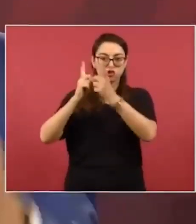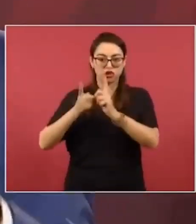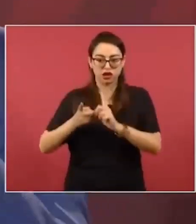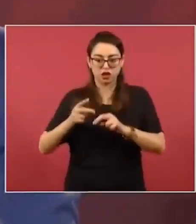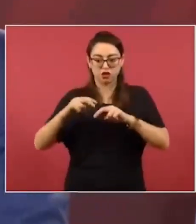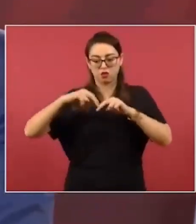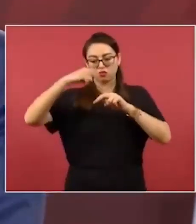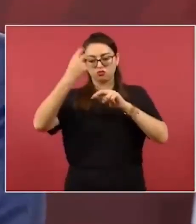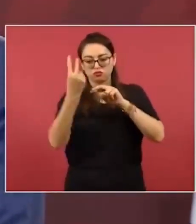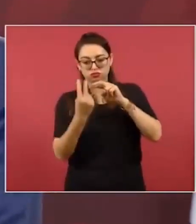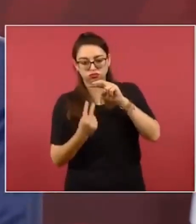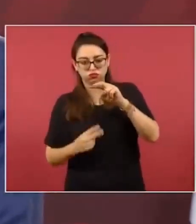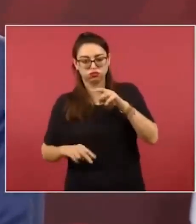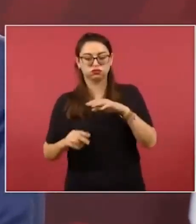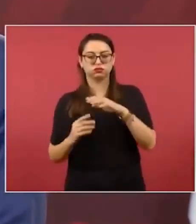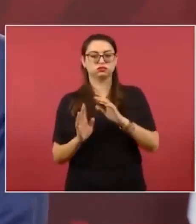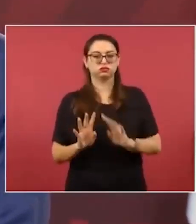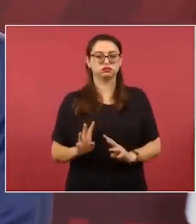bárbaro.